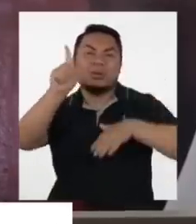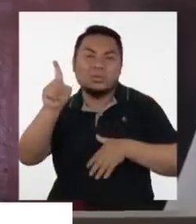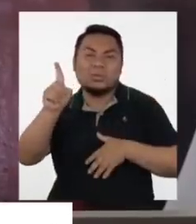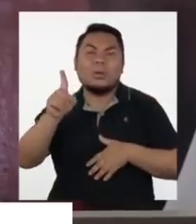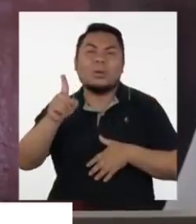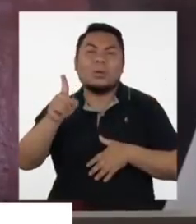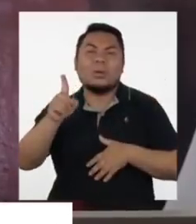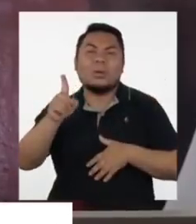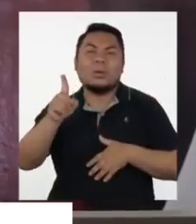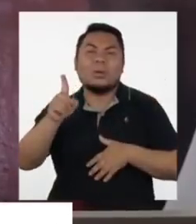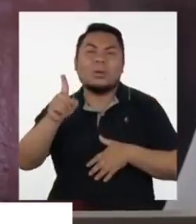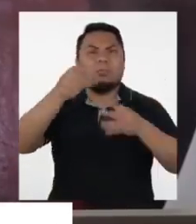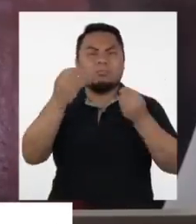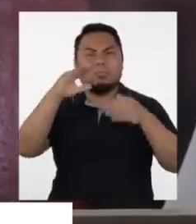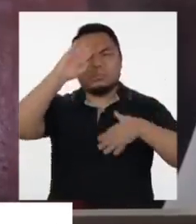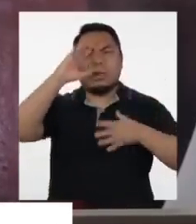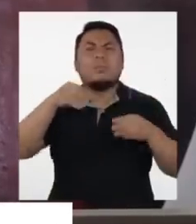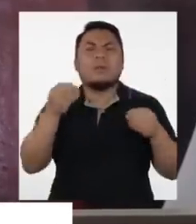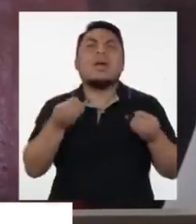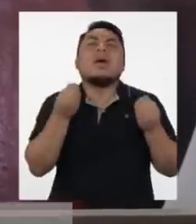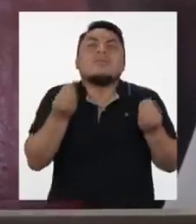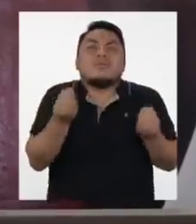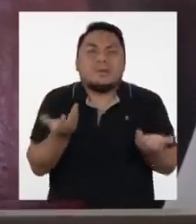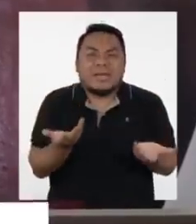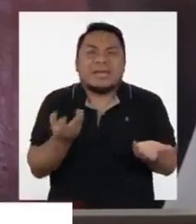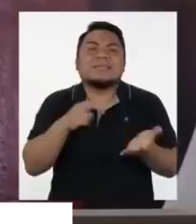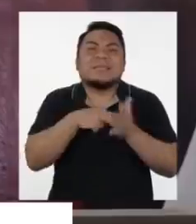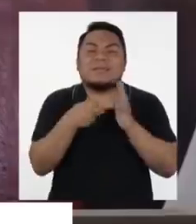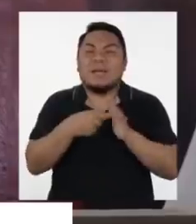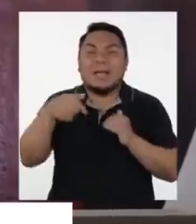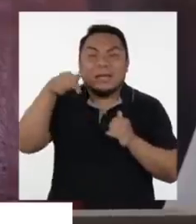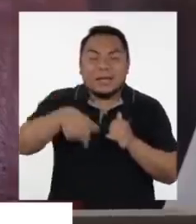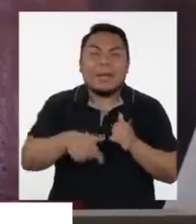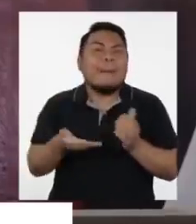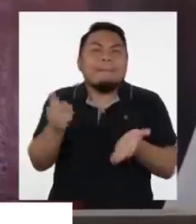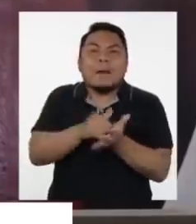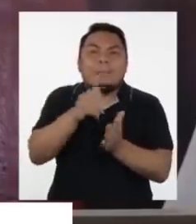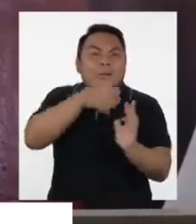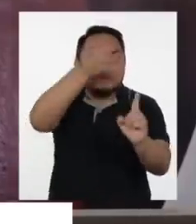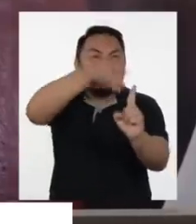pase a un número de 5 1897